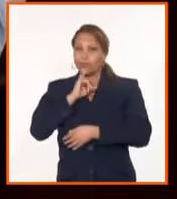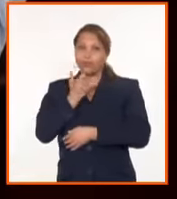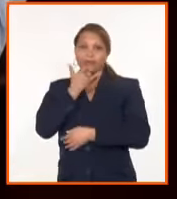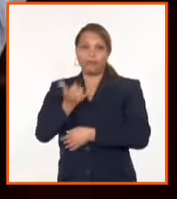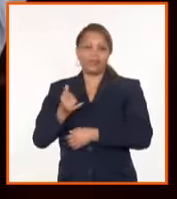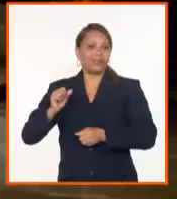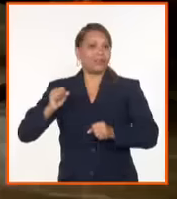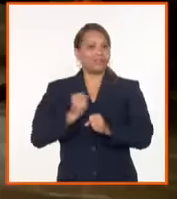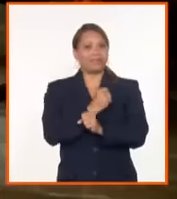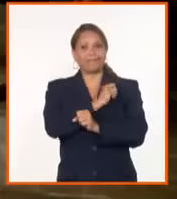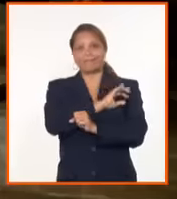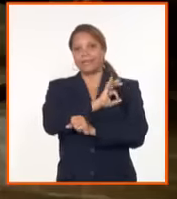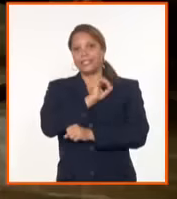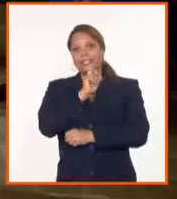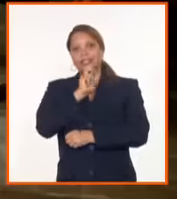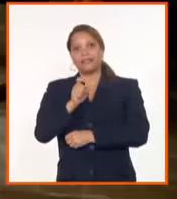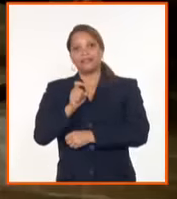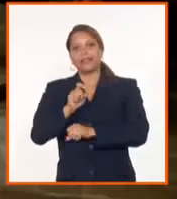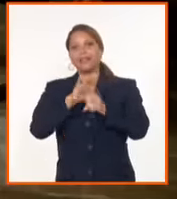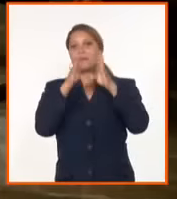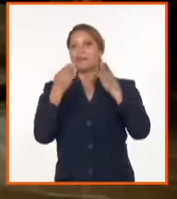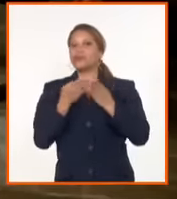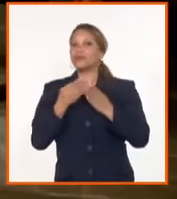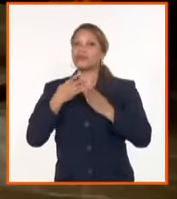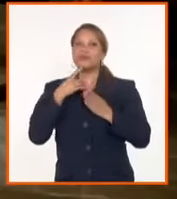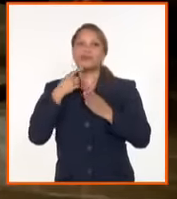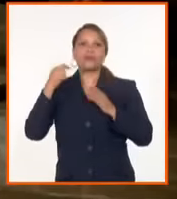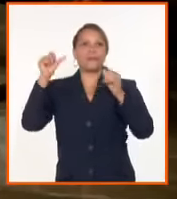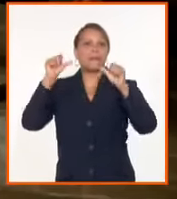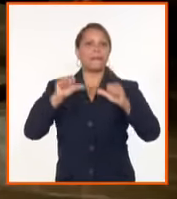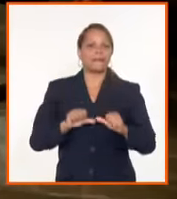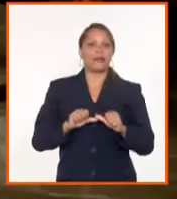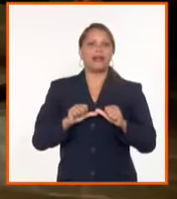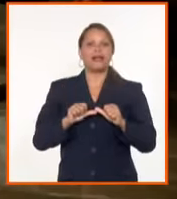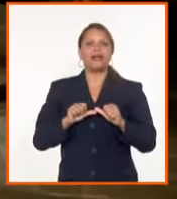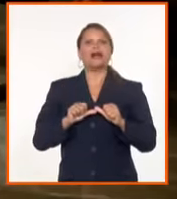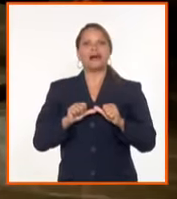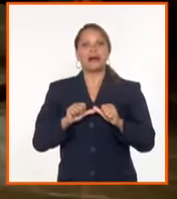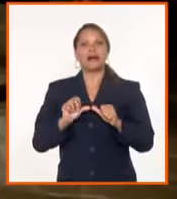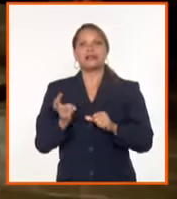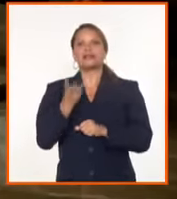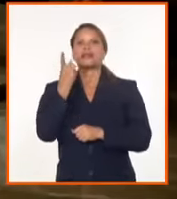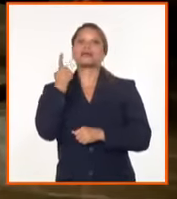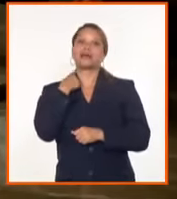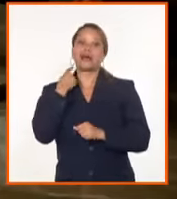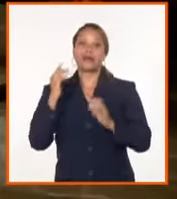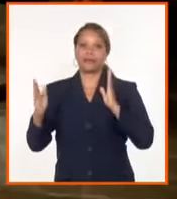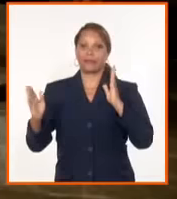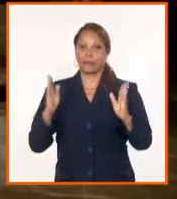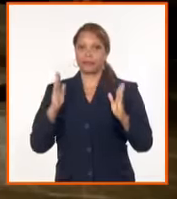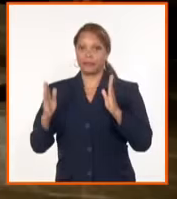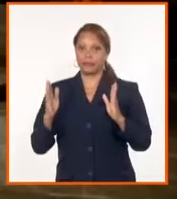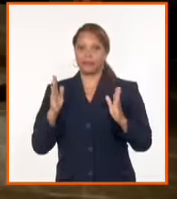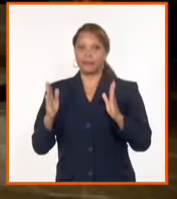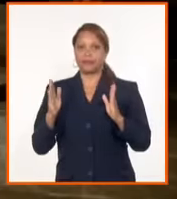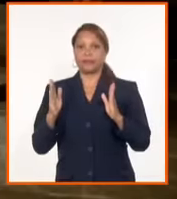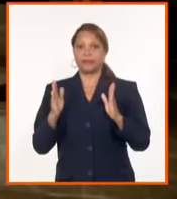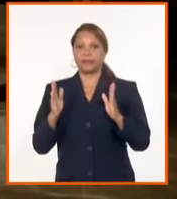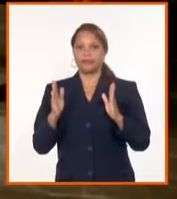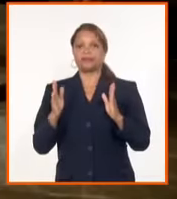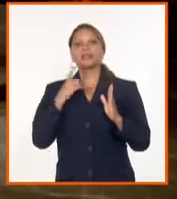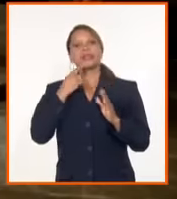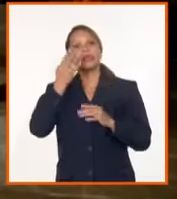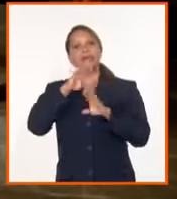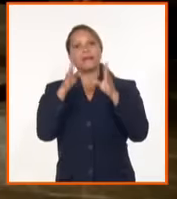colapsar al mundo. Y eso ha durado 3 años. Y todavía el mundo no